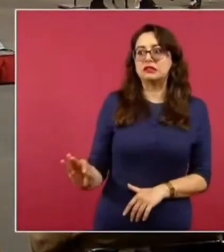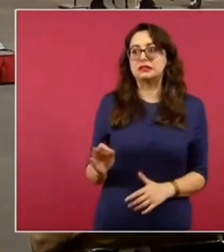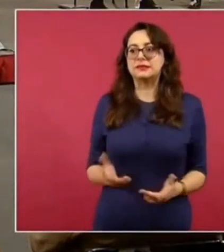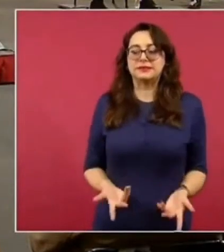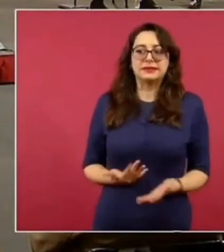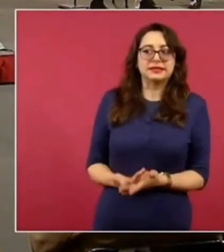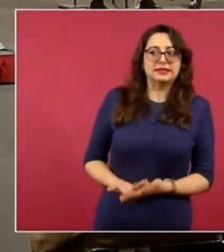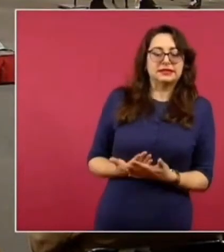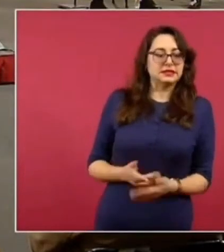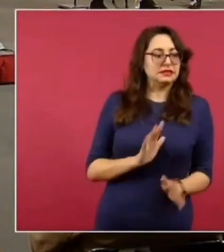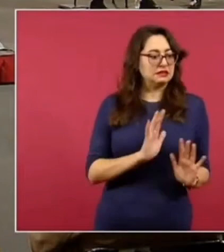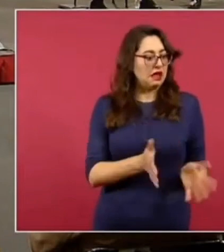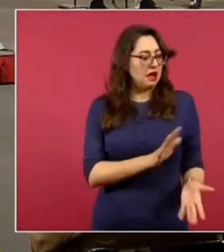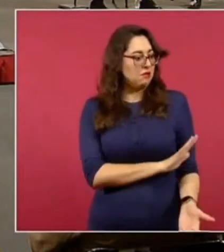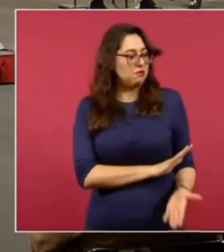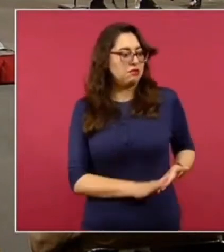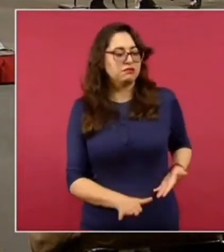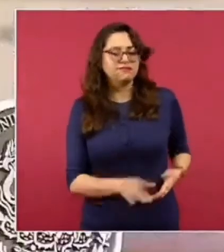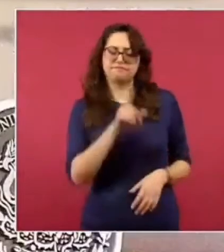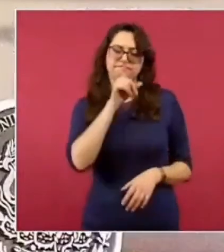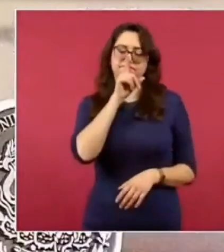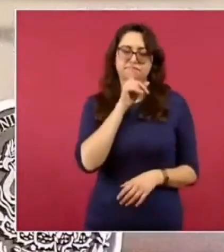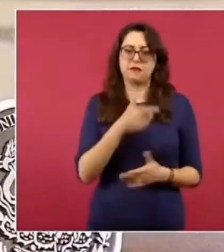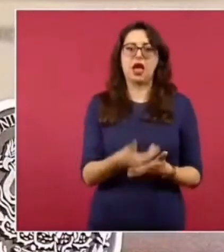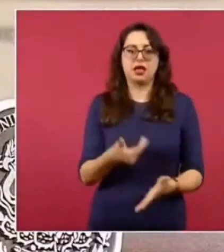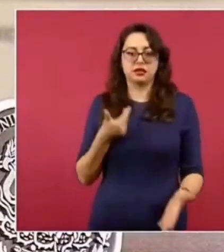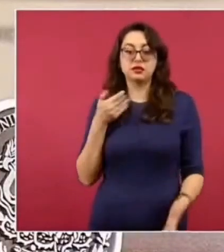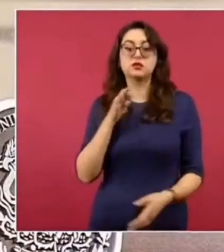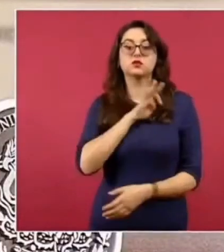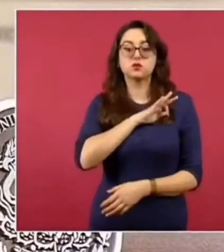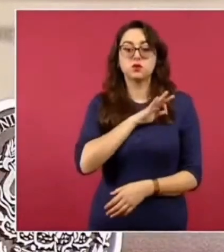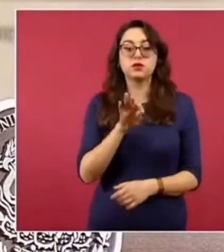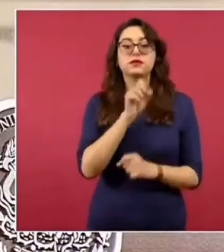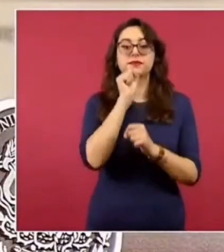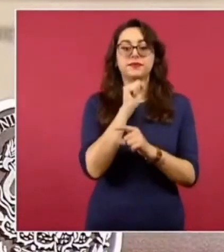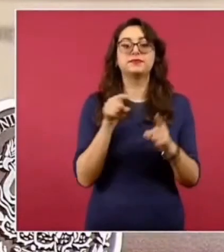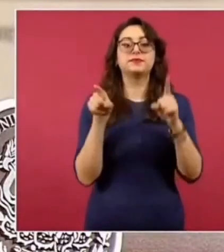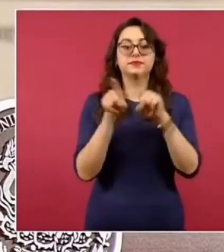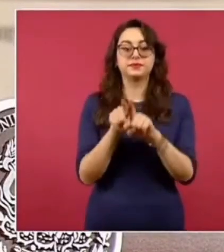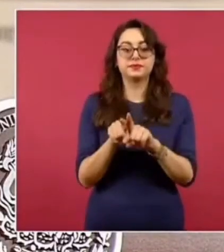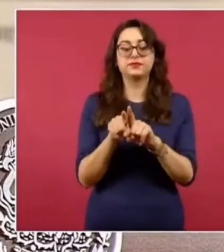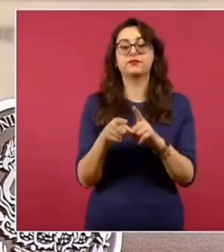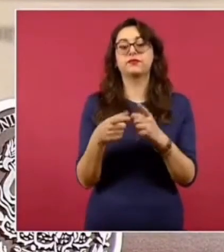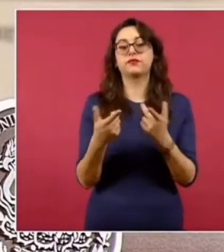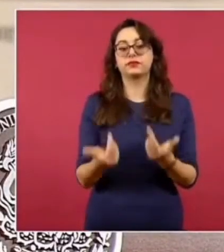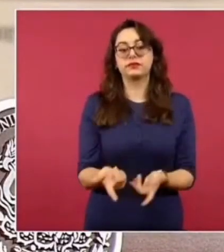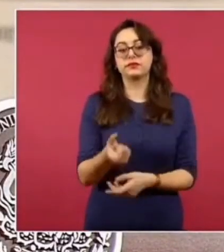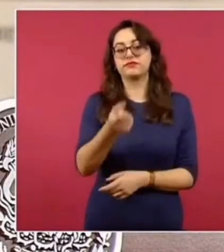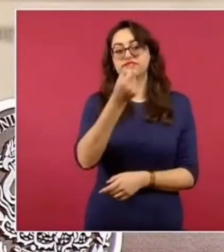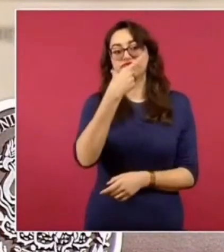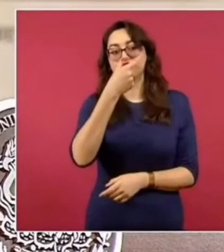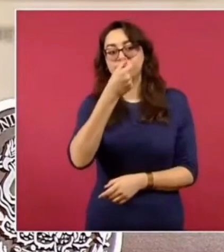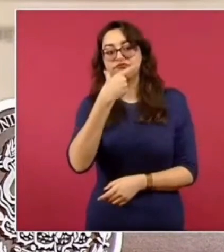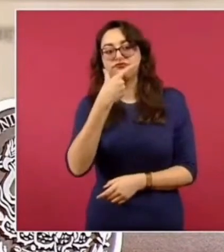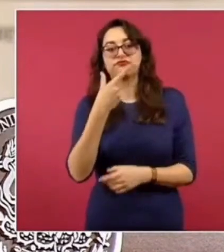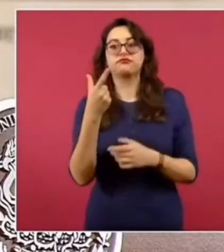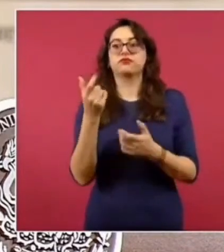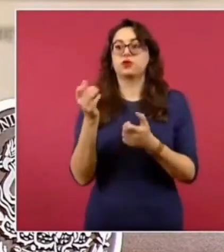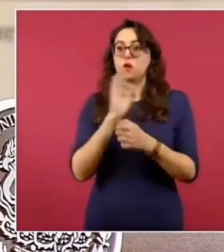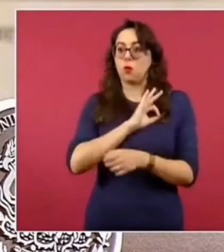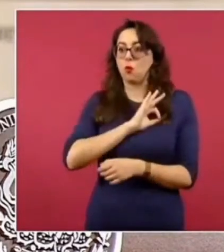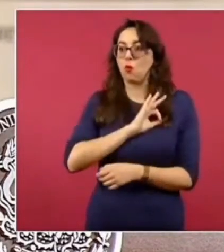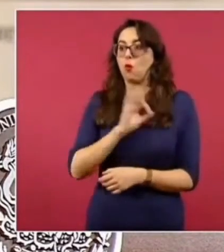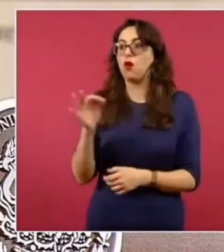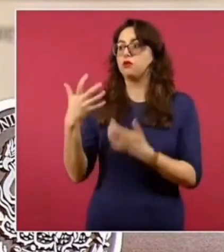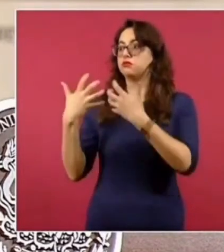orden de reposición. Además, las entregas son mixtas, lo que significa que el mismo producto puede ser entregado por distintos proveedores